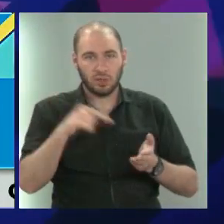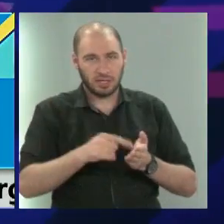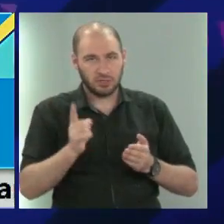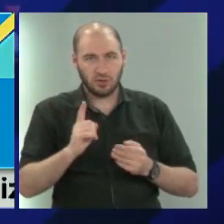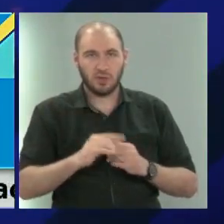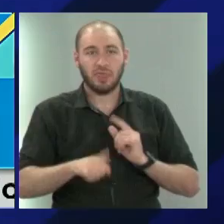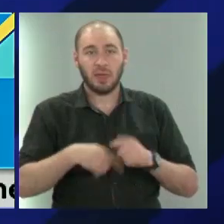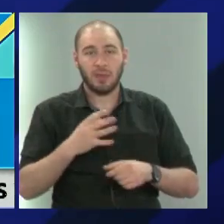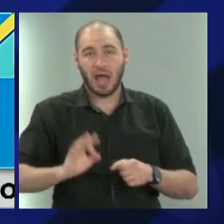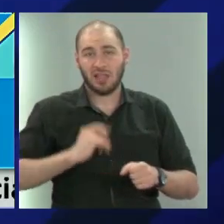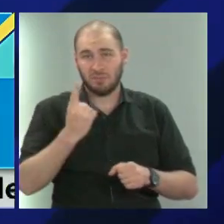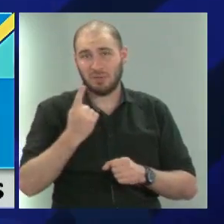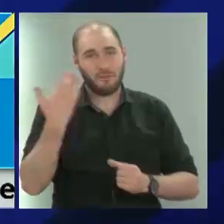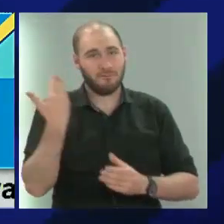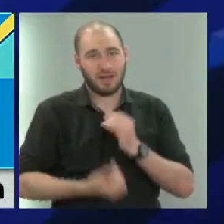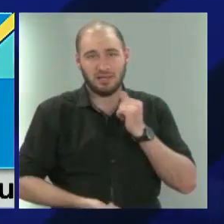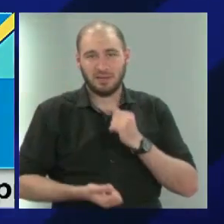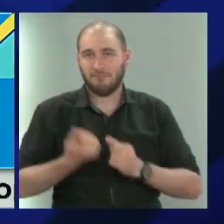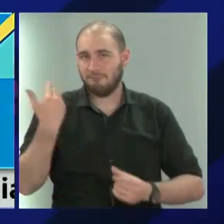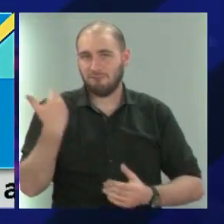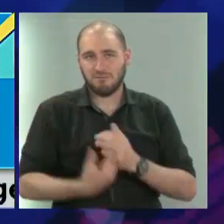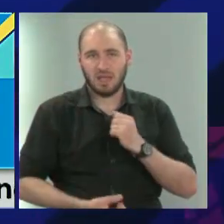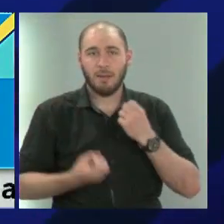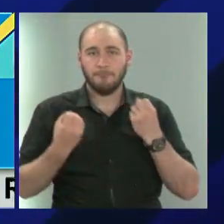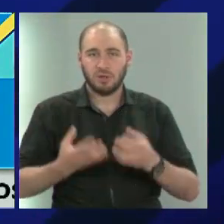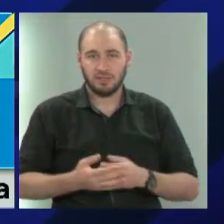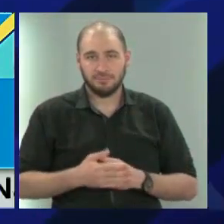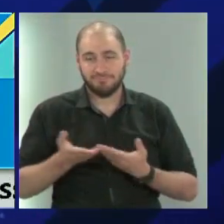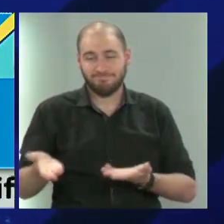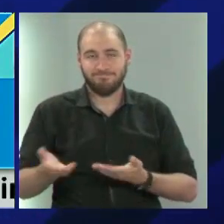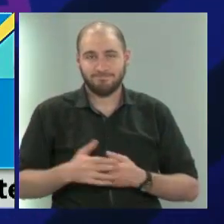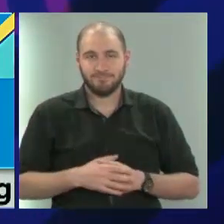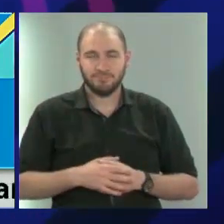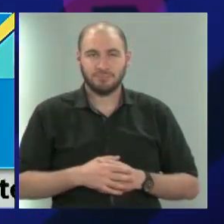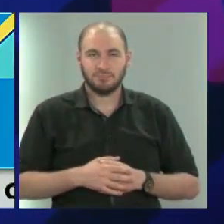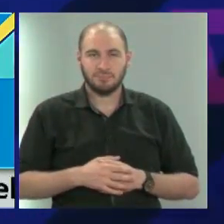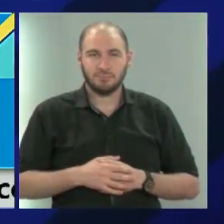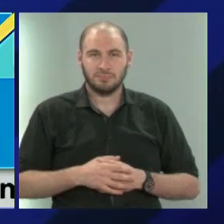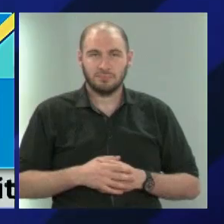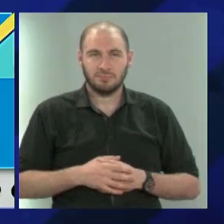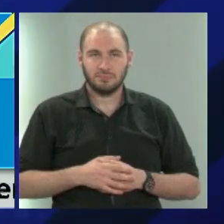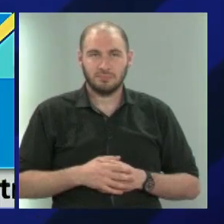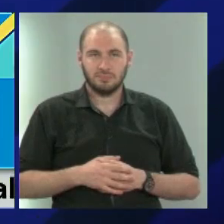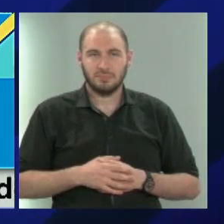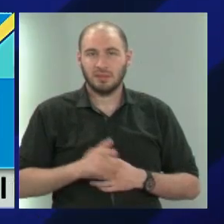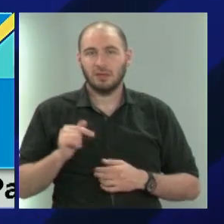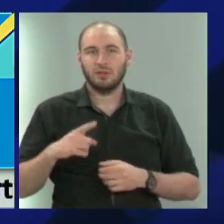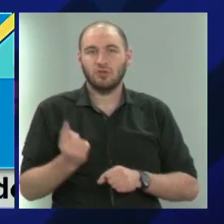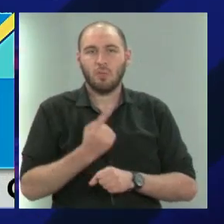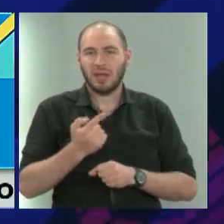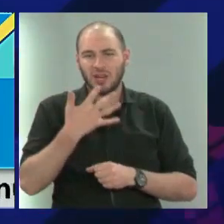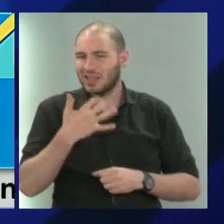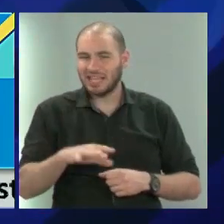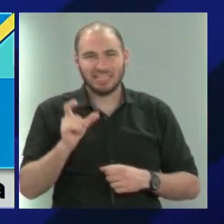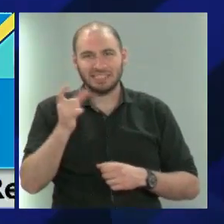después en primer año fracasan. Y fracasan precisamente por eso, porque no pueden comprender